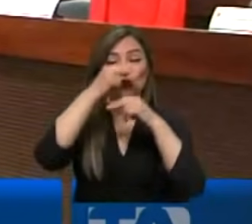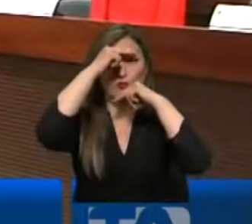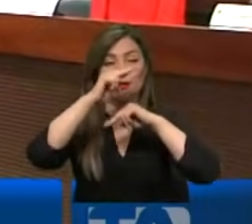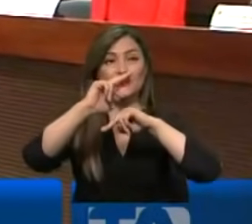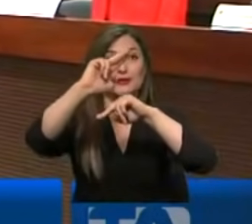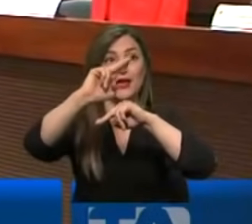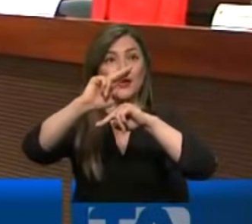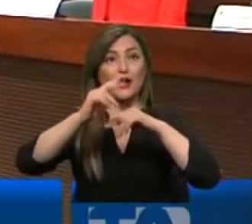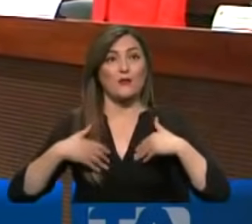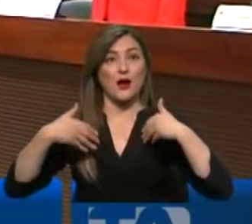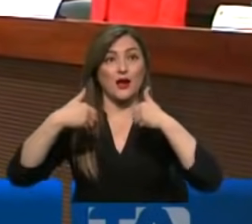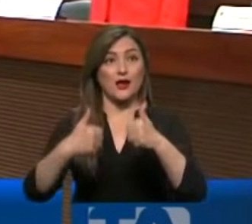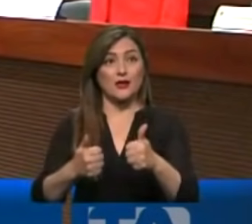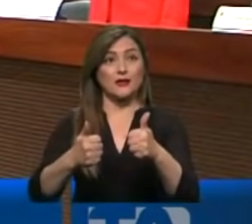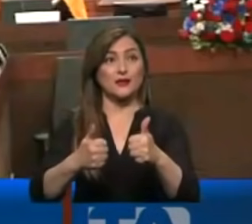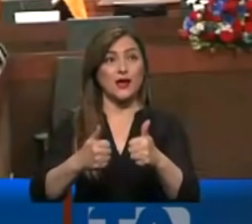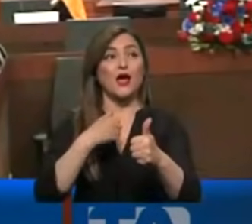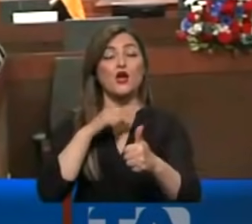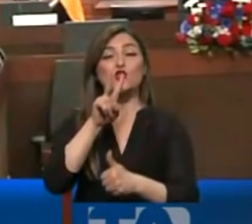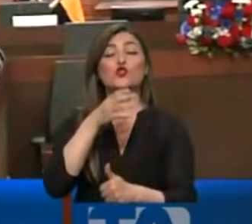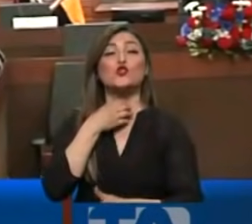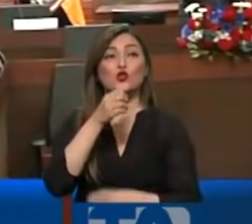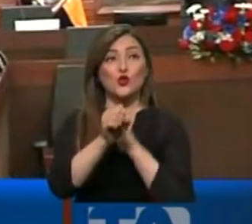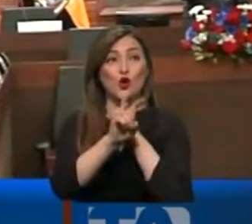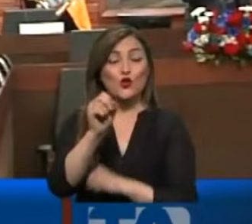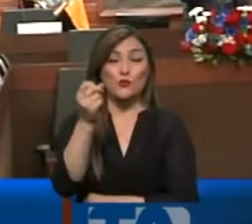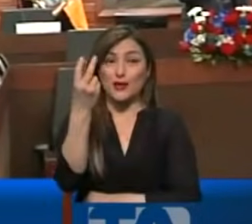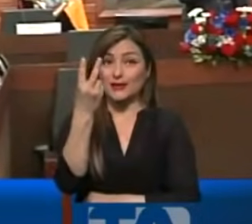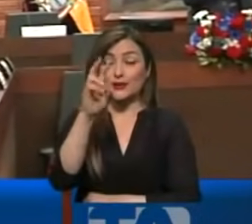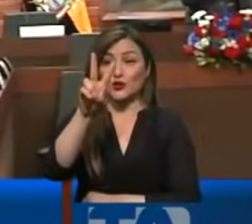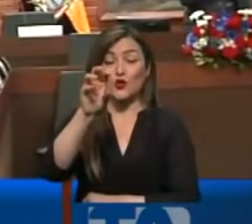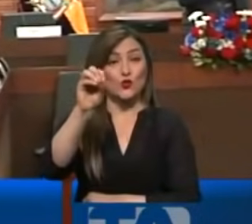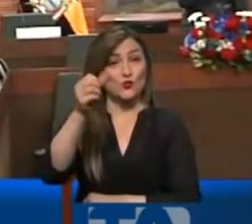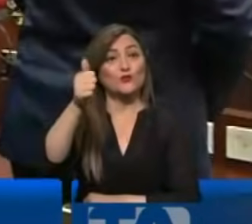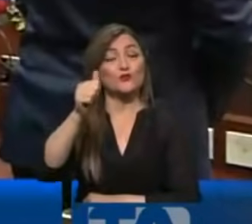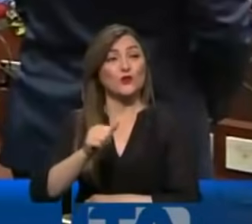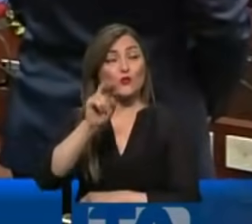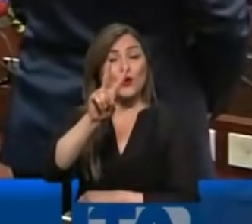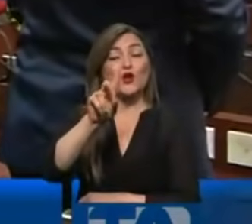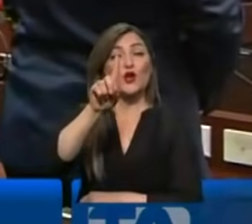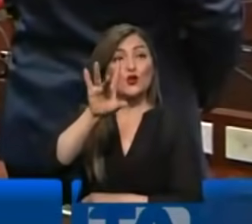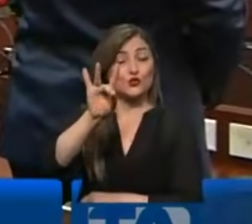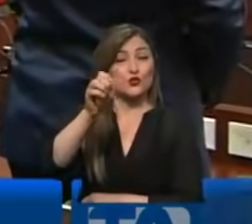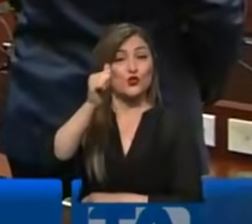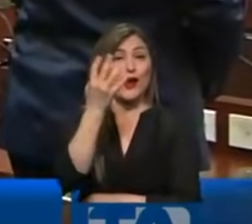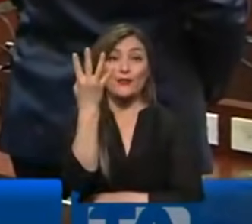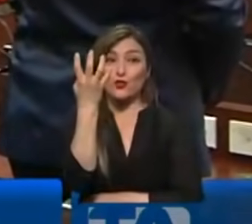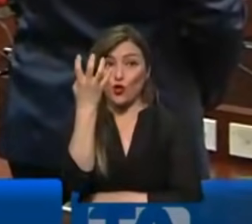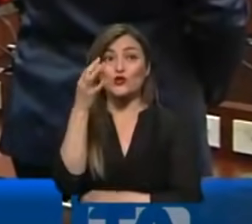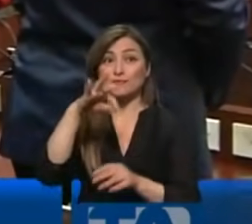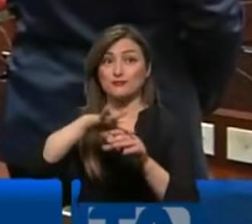2 de agosto de 1810. Acudieron 14 concejales, especialmente los correístas, la